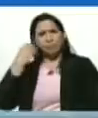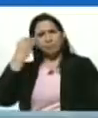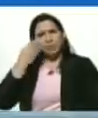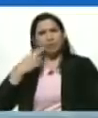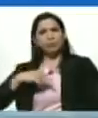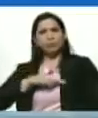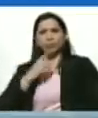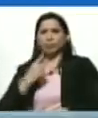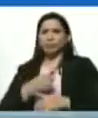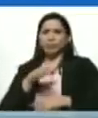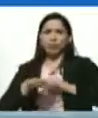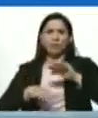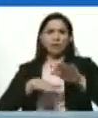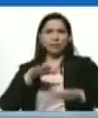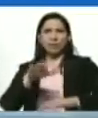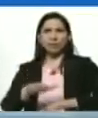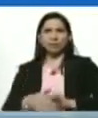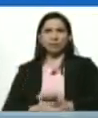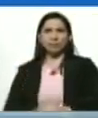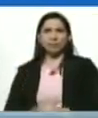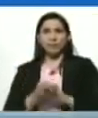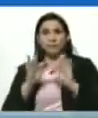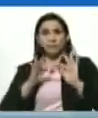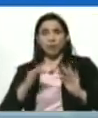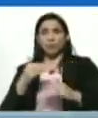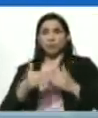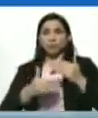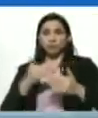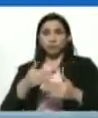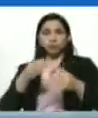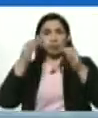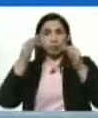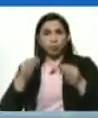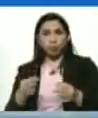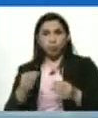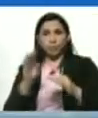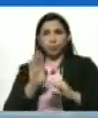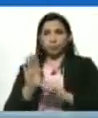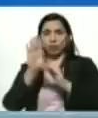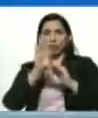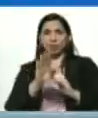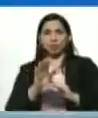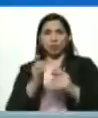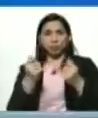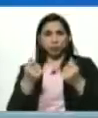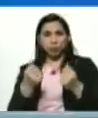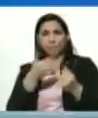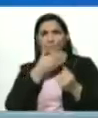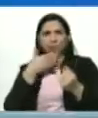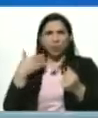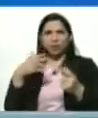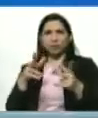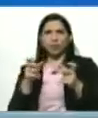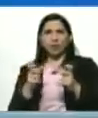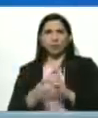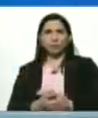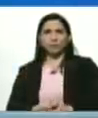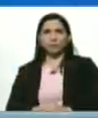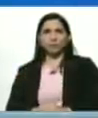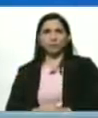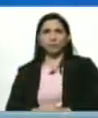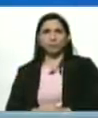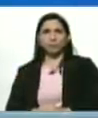tenemos que avanzar de manera progresiva segura protegiendo el salario mejorando el salario